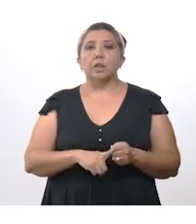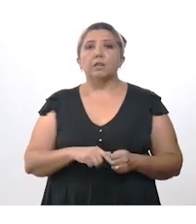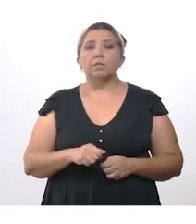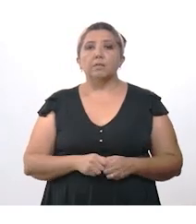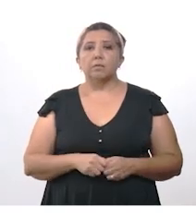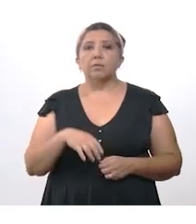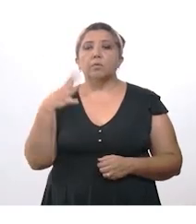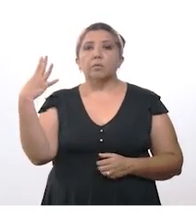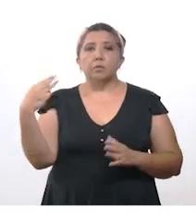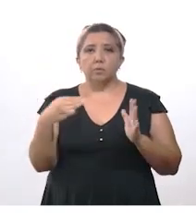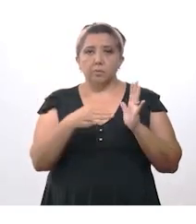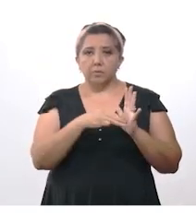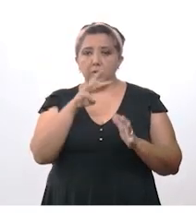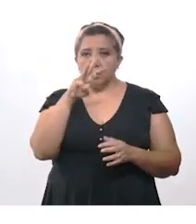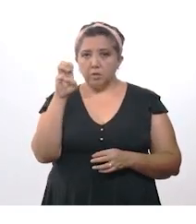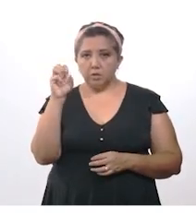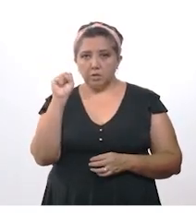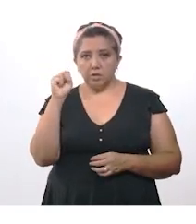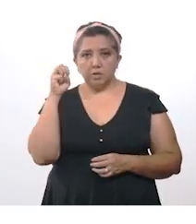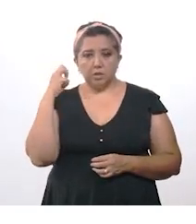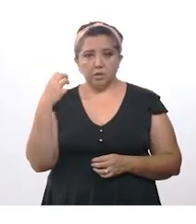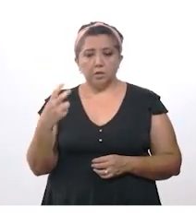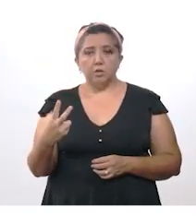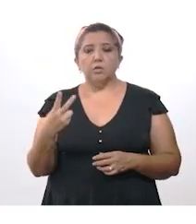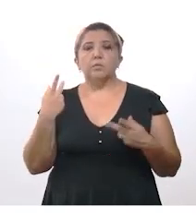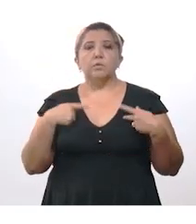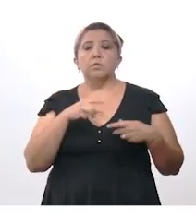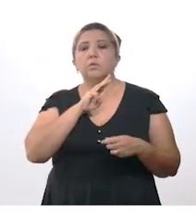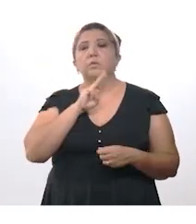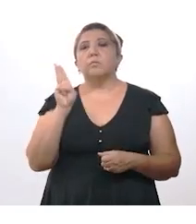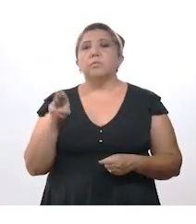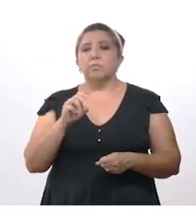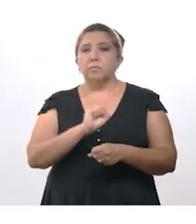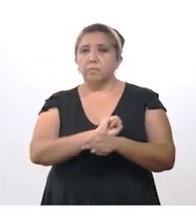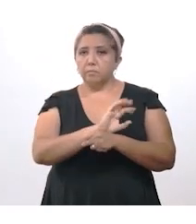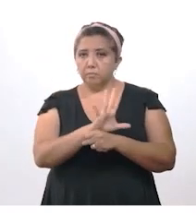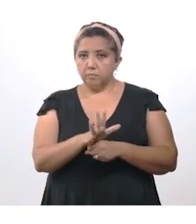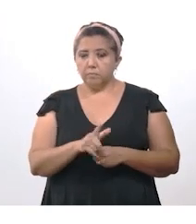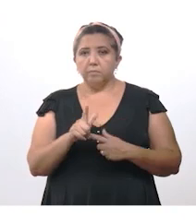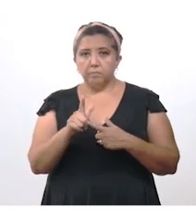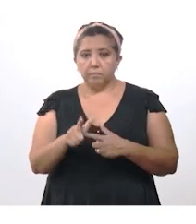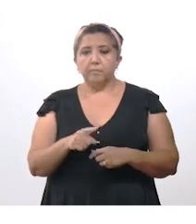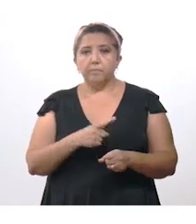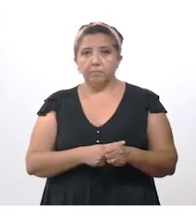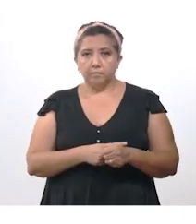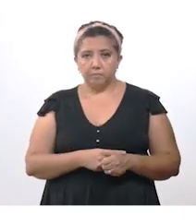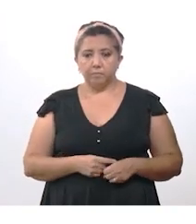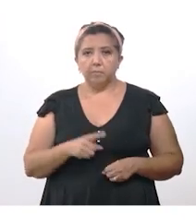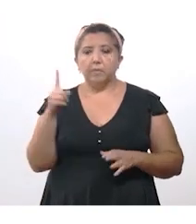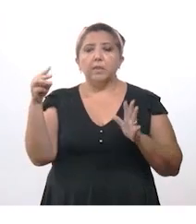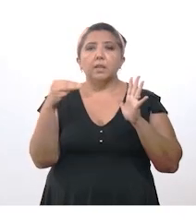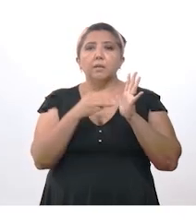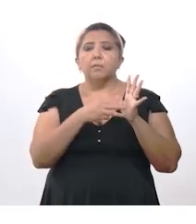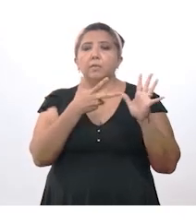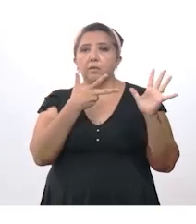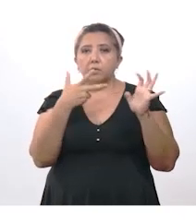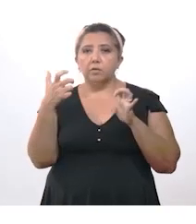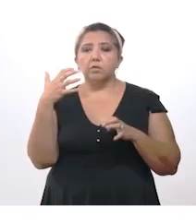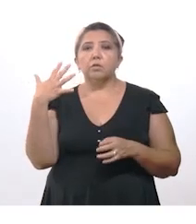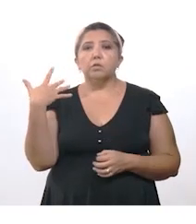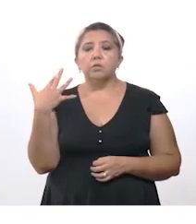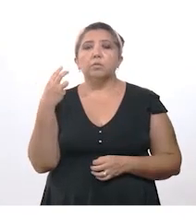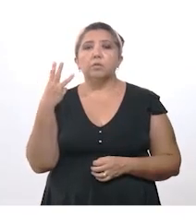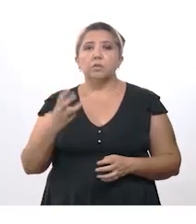son 4.362 las personas fallecidas a causa del coronavirus. De los casos activos,